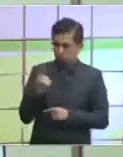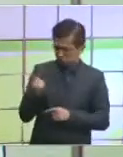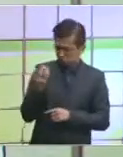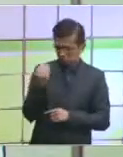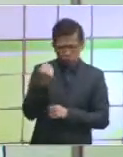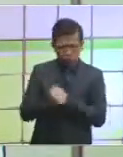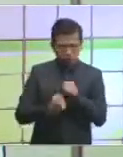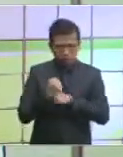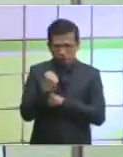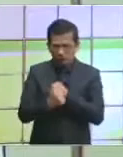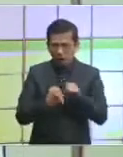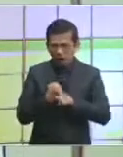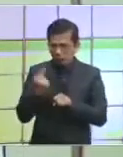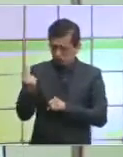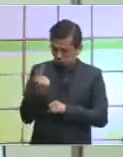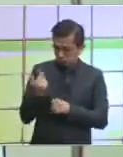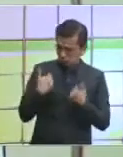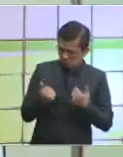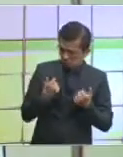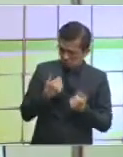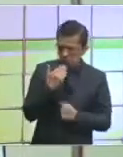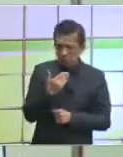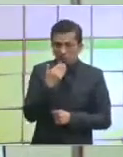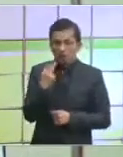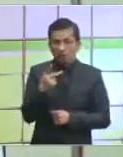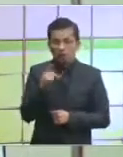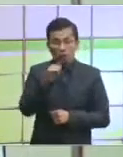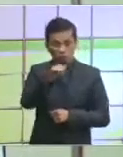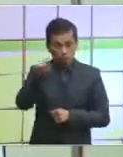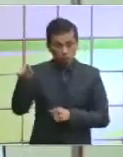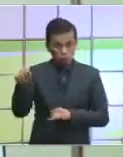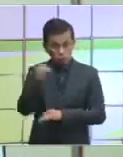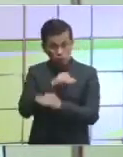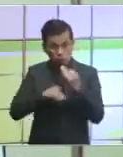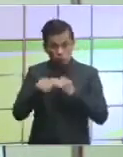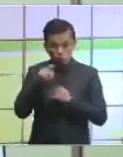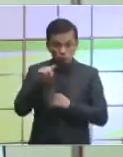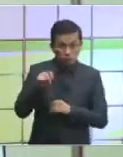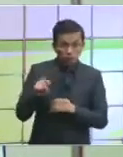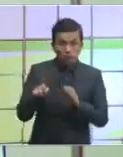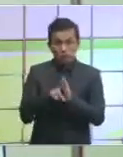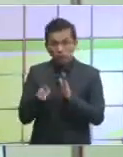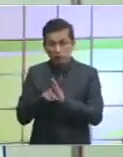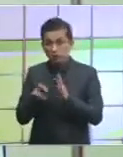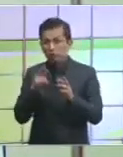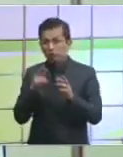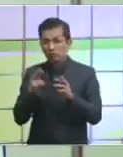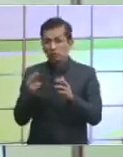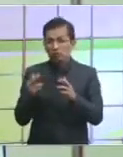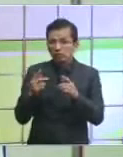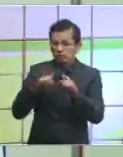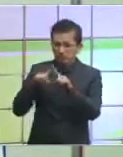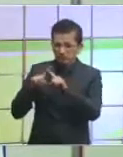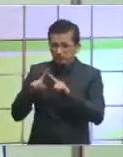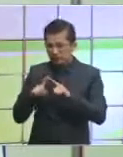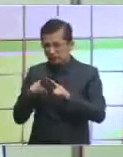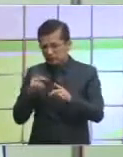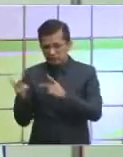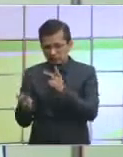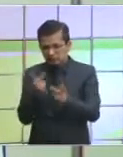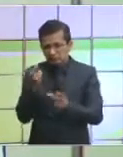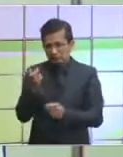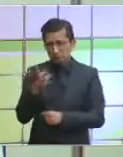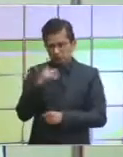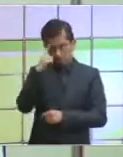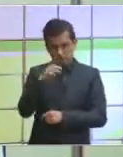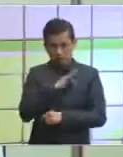pero no todos los medios tienen el tiempo ni el conocimiento de los editores para darle un seguimiento a